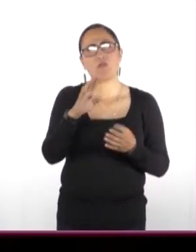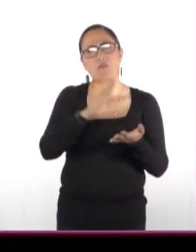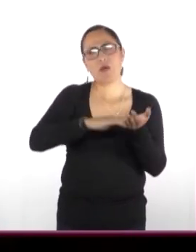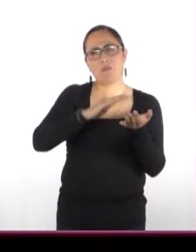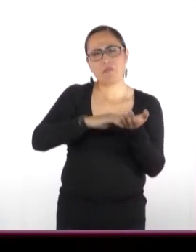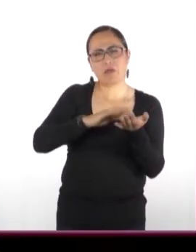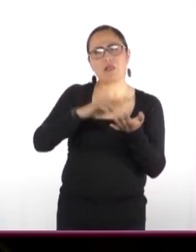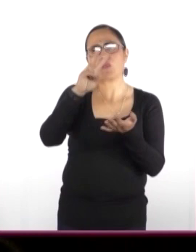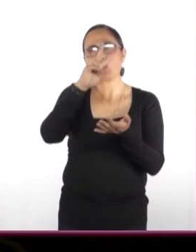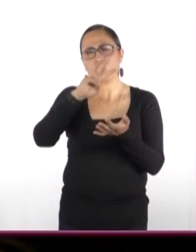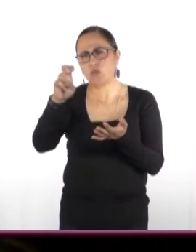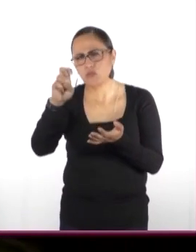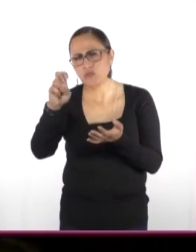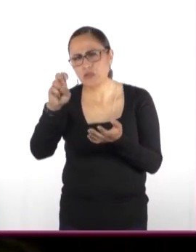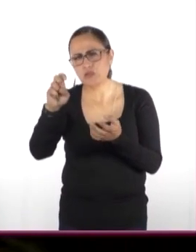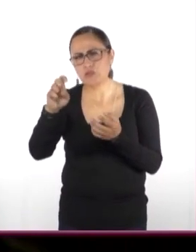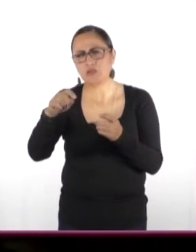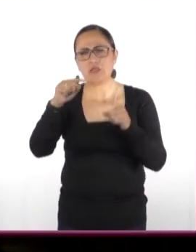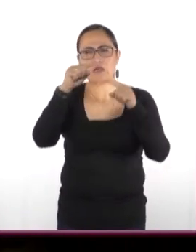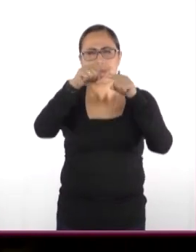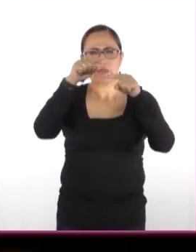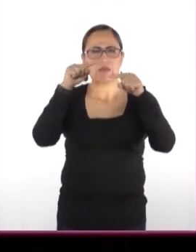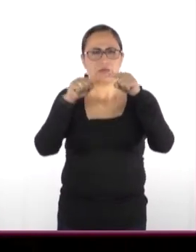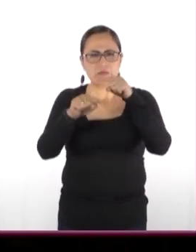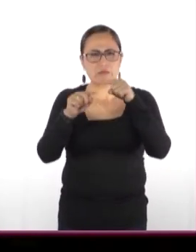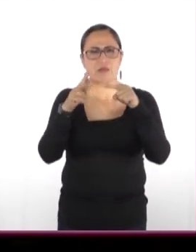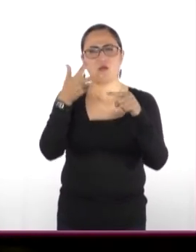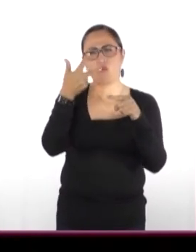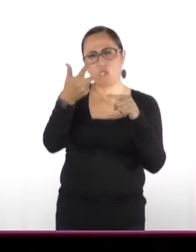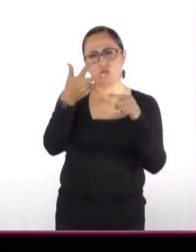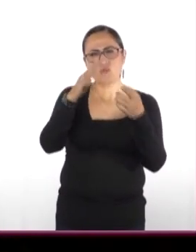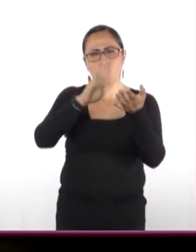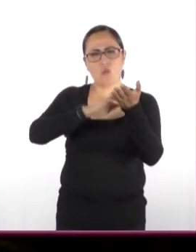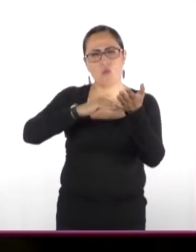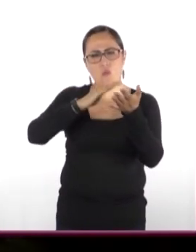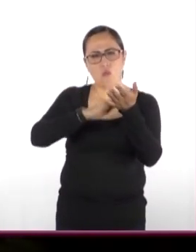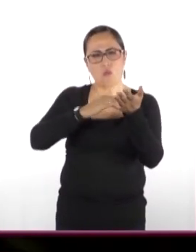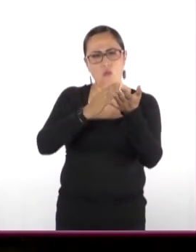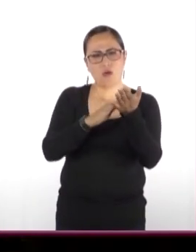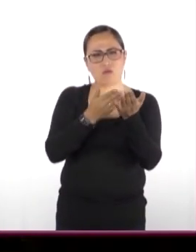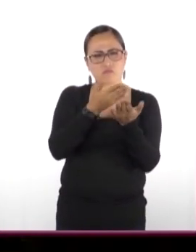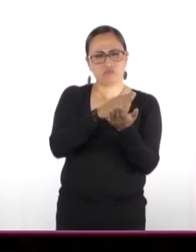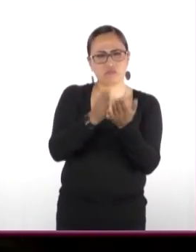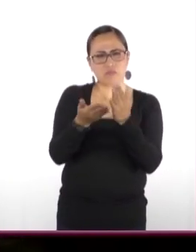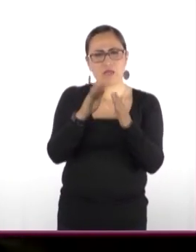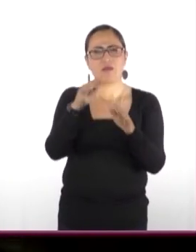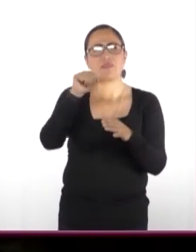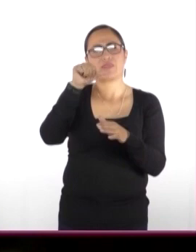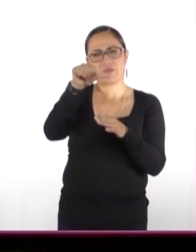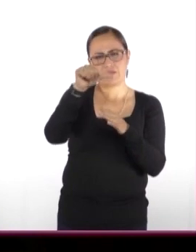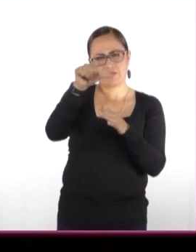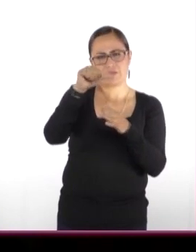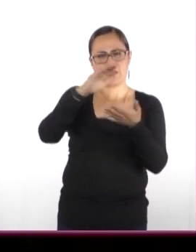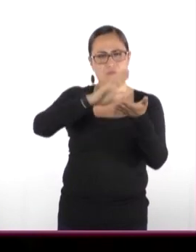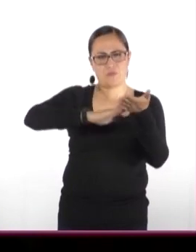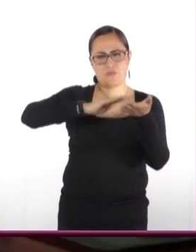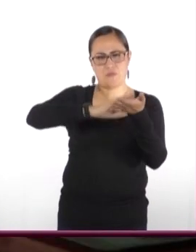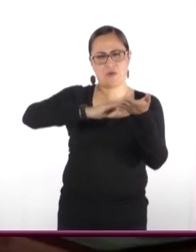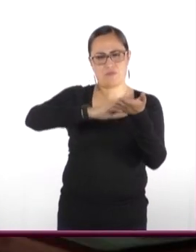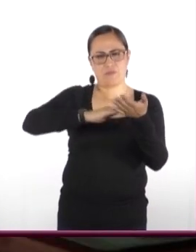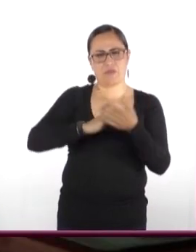200 páginas entre las 8 hojas, que al final se convierten en 16